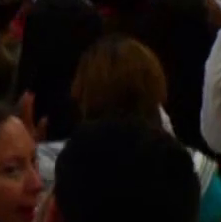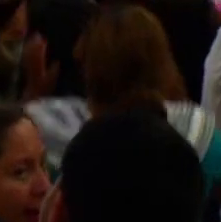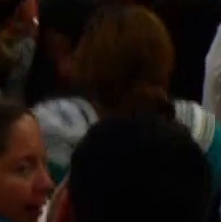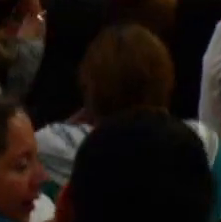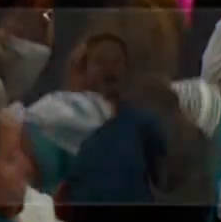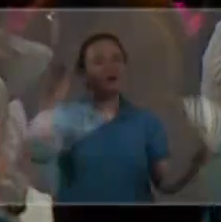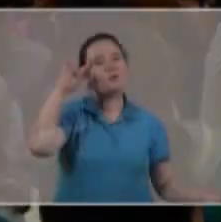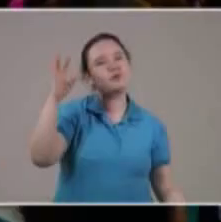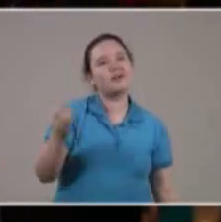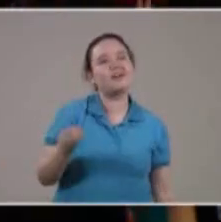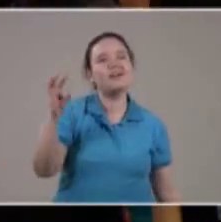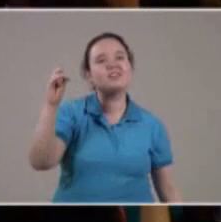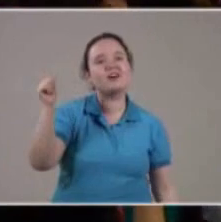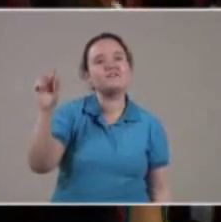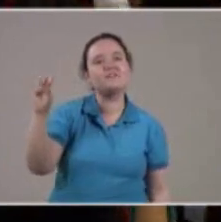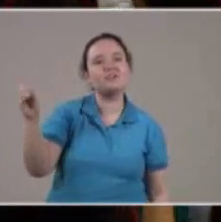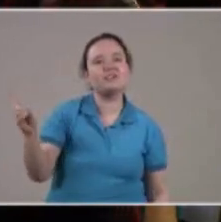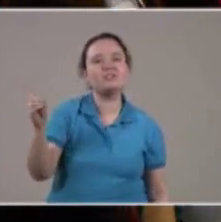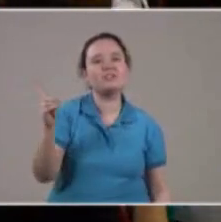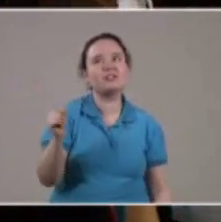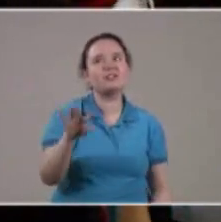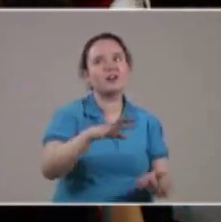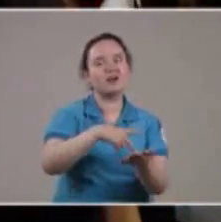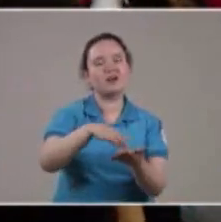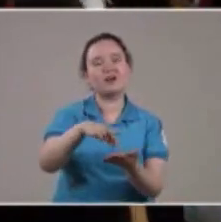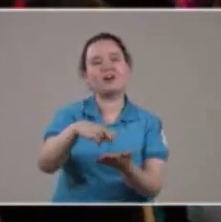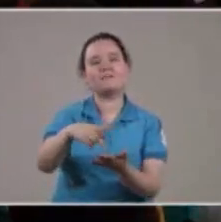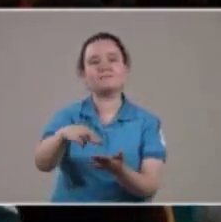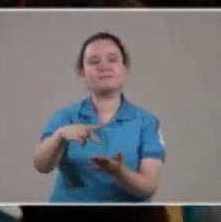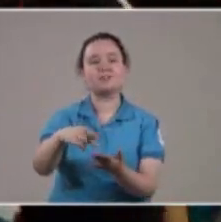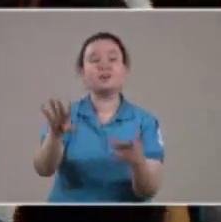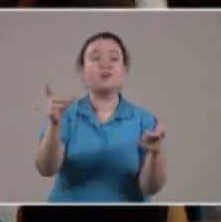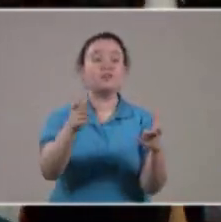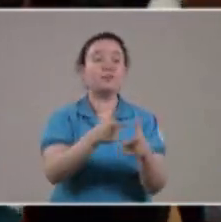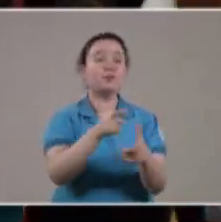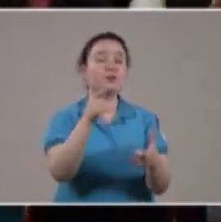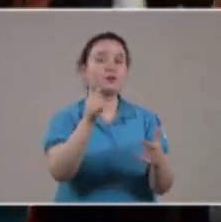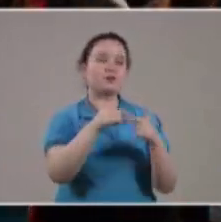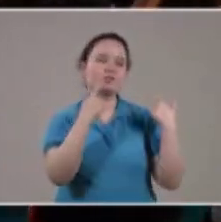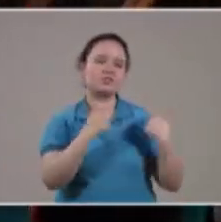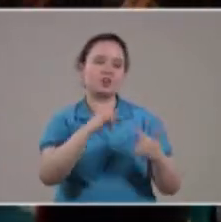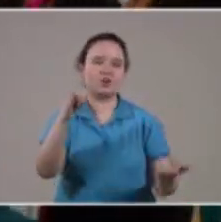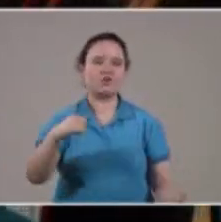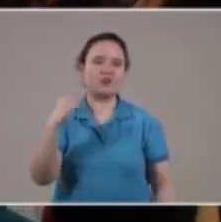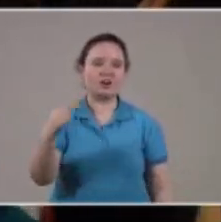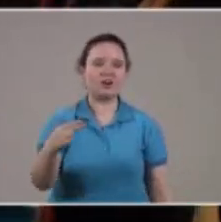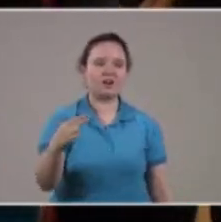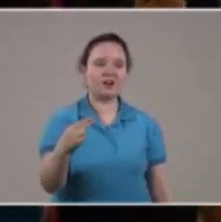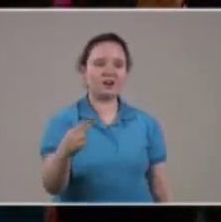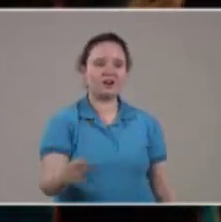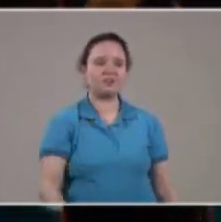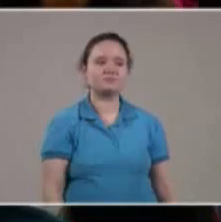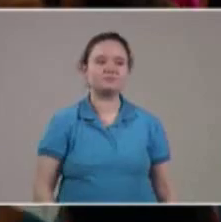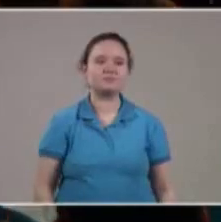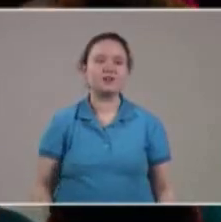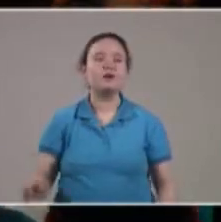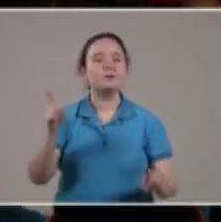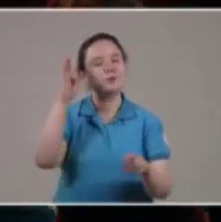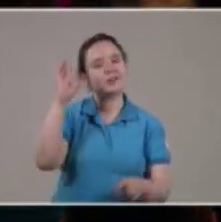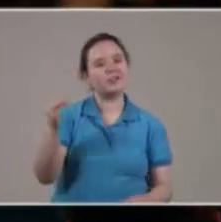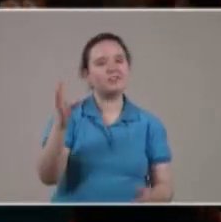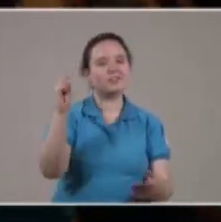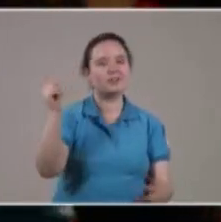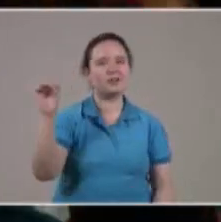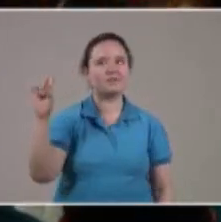Regocijaba, porque David andaba conforme al corazón de Jehová.